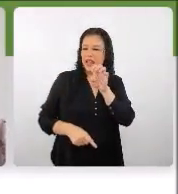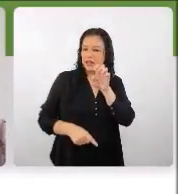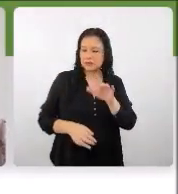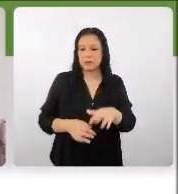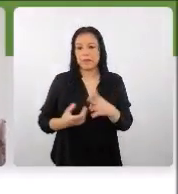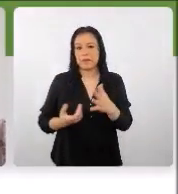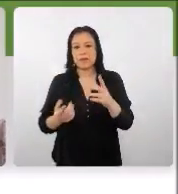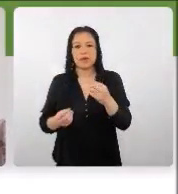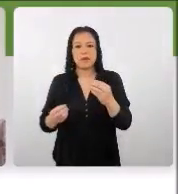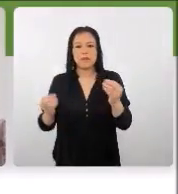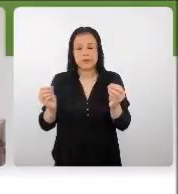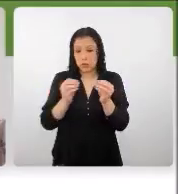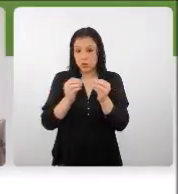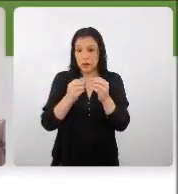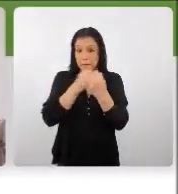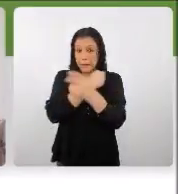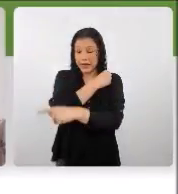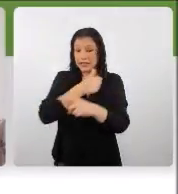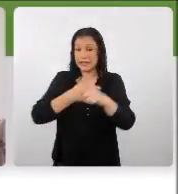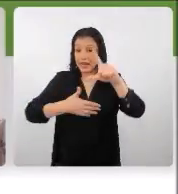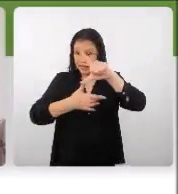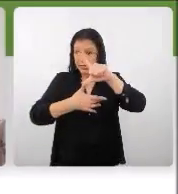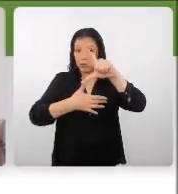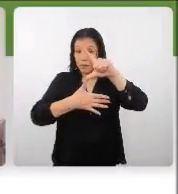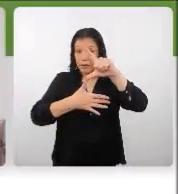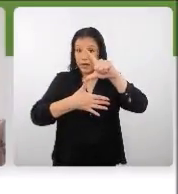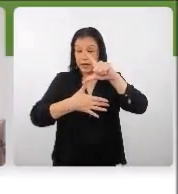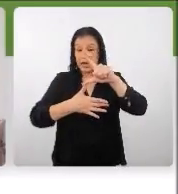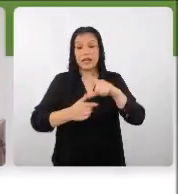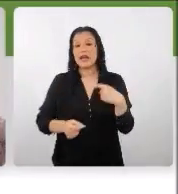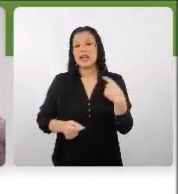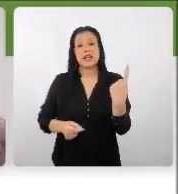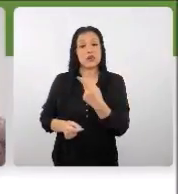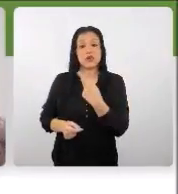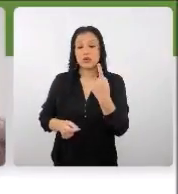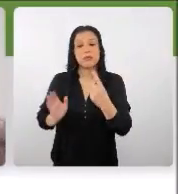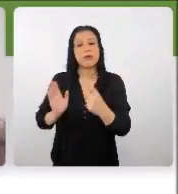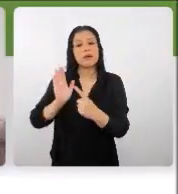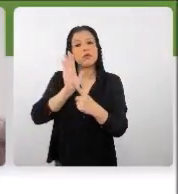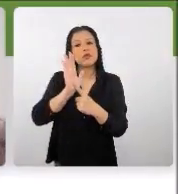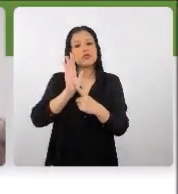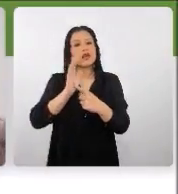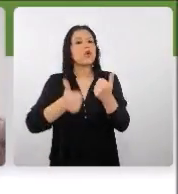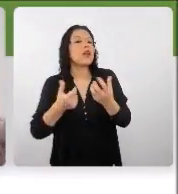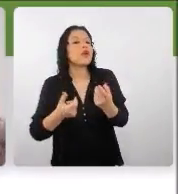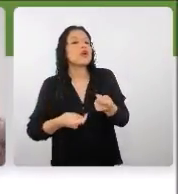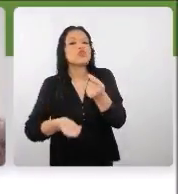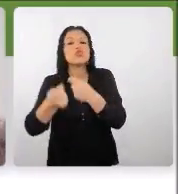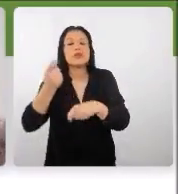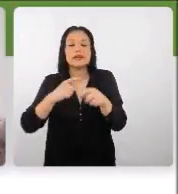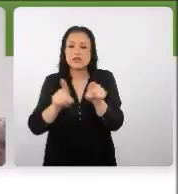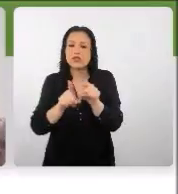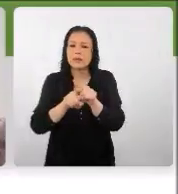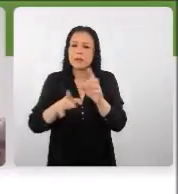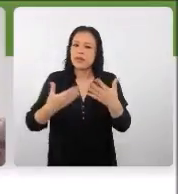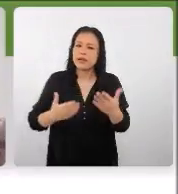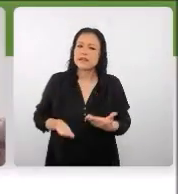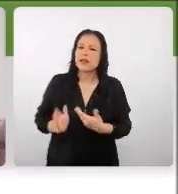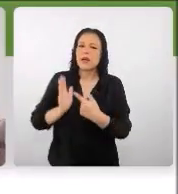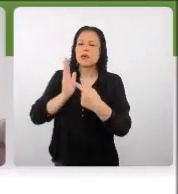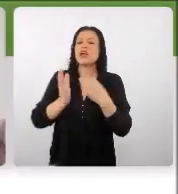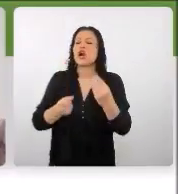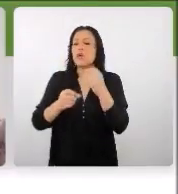a países de Latinoamérica, es que no solamente puedas mostrar tu oferta turística, sino puedas hablar un poco de cómo